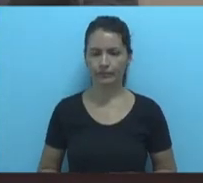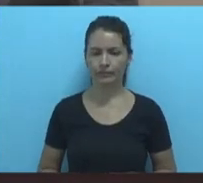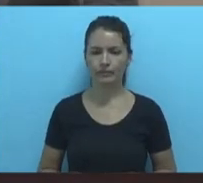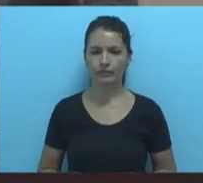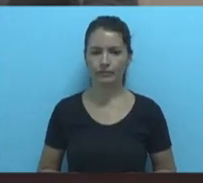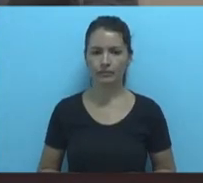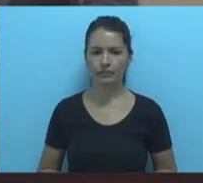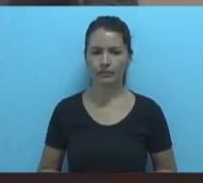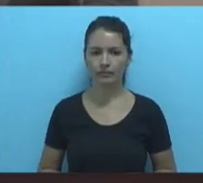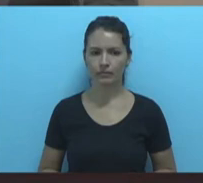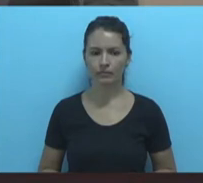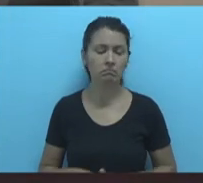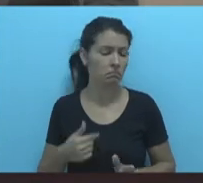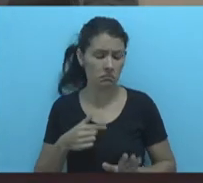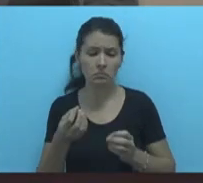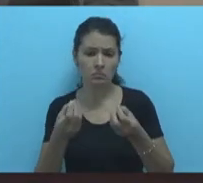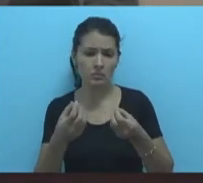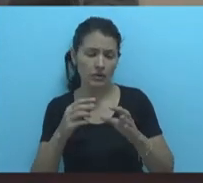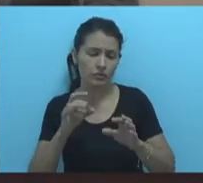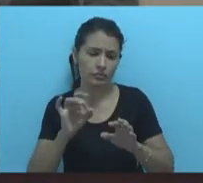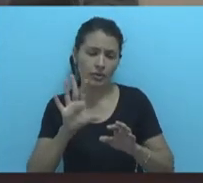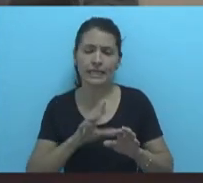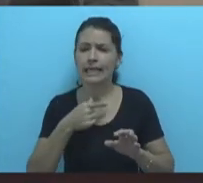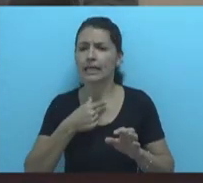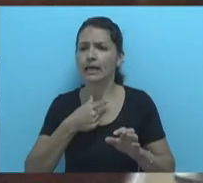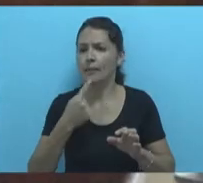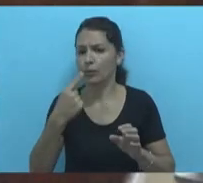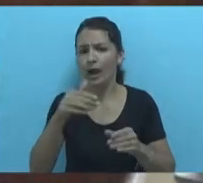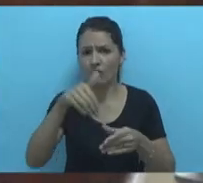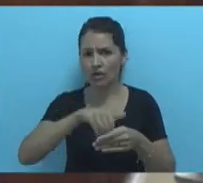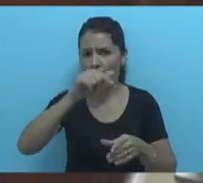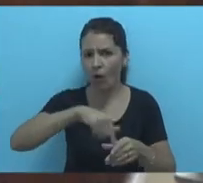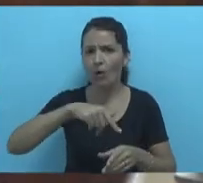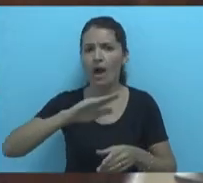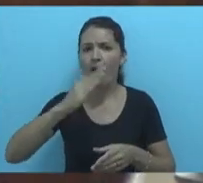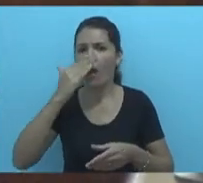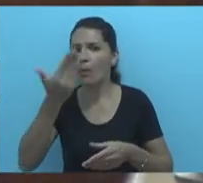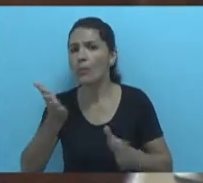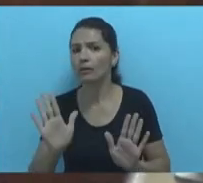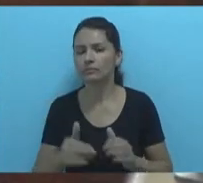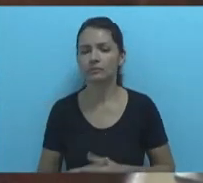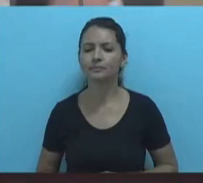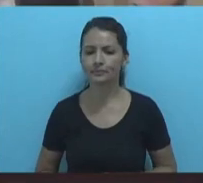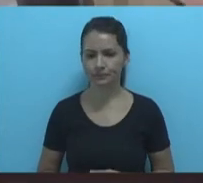diputado. No, para mí está bien, presidente, solamente quería tener claridad con respecto a ese tema. De acuerdo, diputado, así se hará.